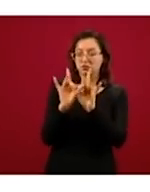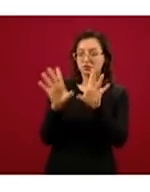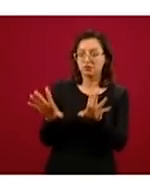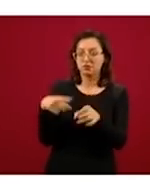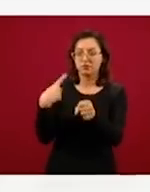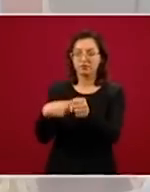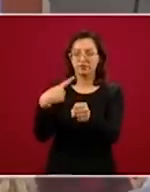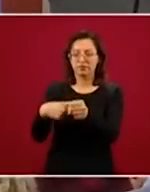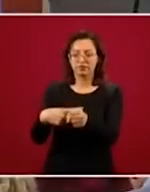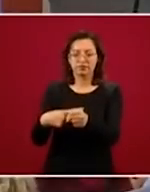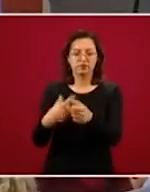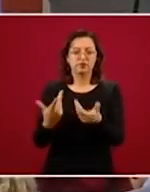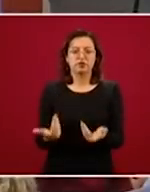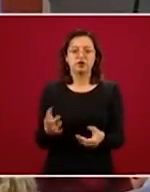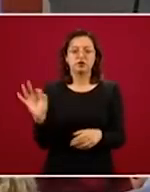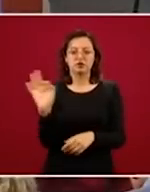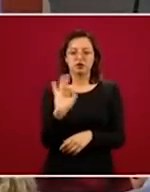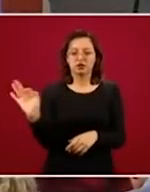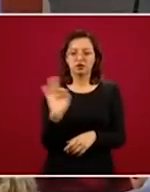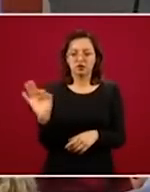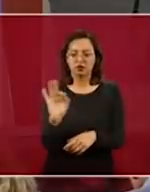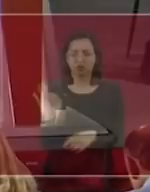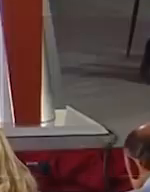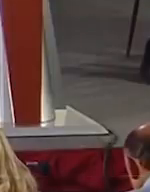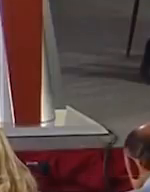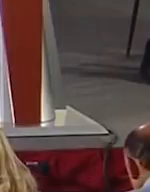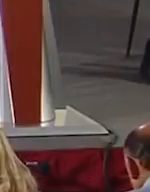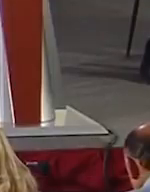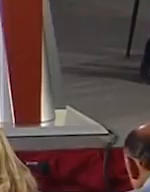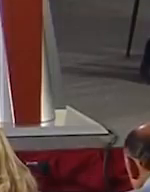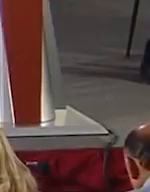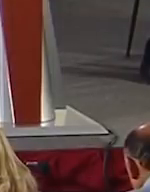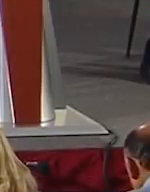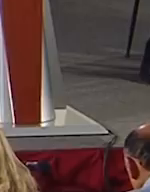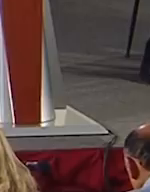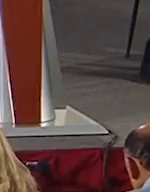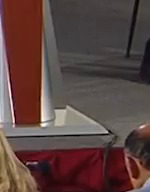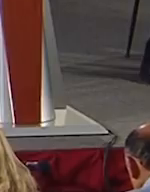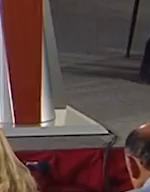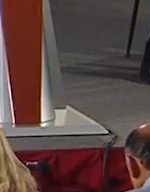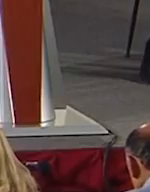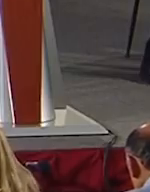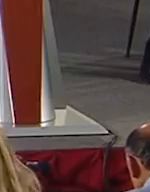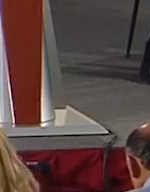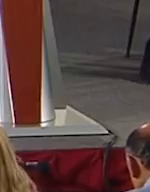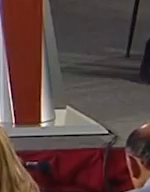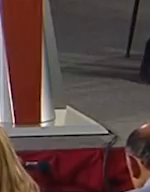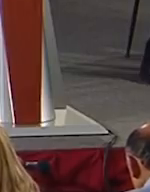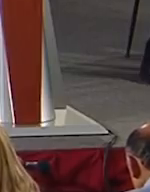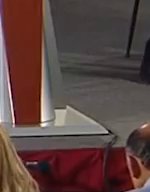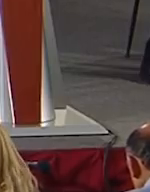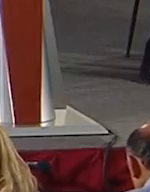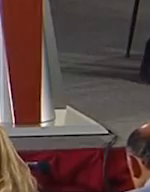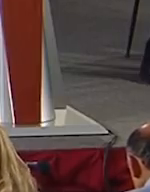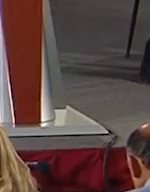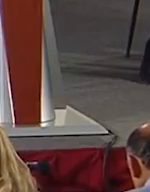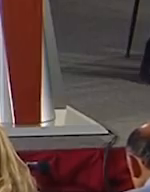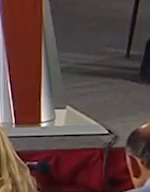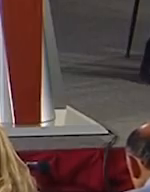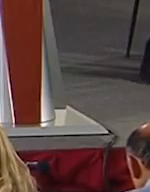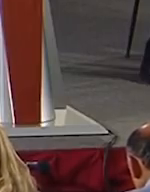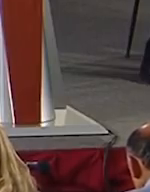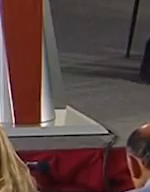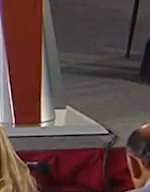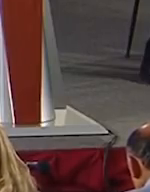al país eso implica a veces el retraso por unos algunos días 20-25 días porque se tienen que